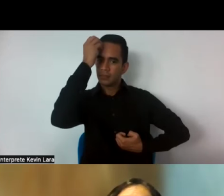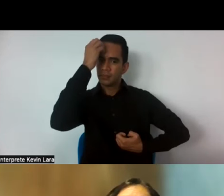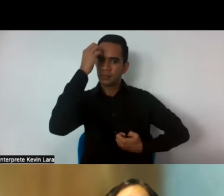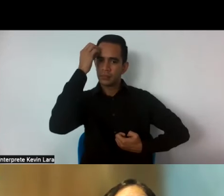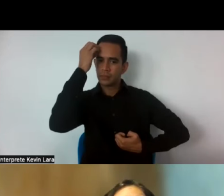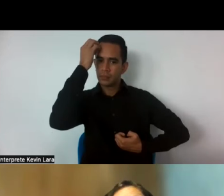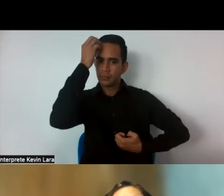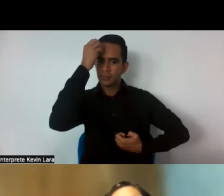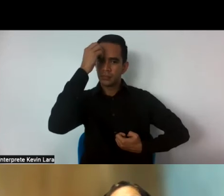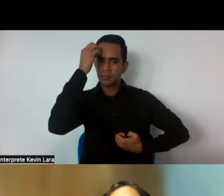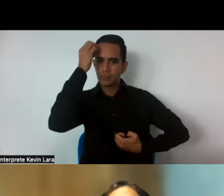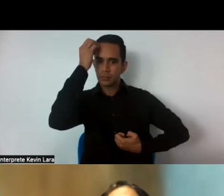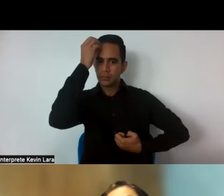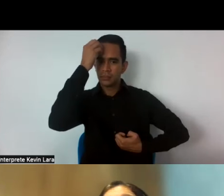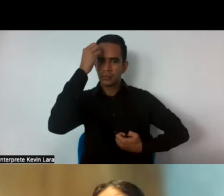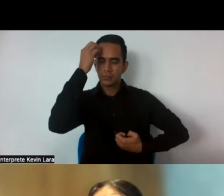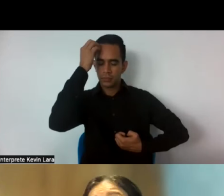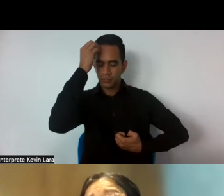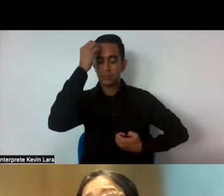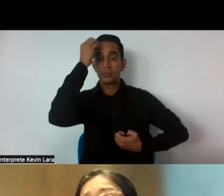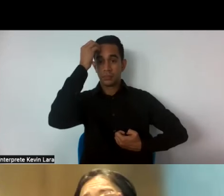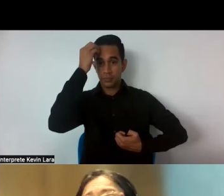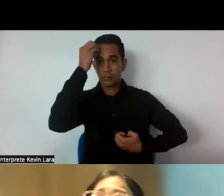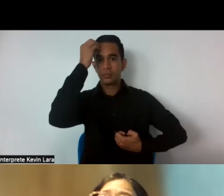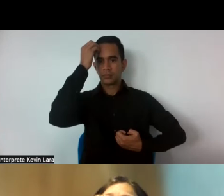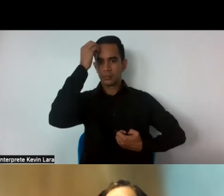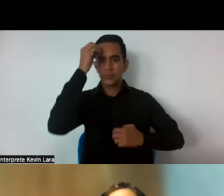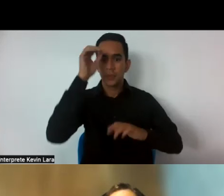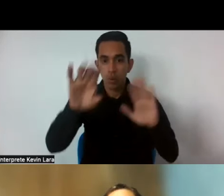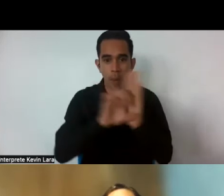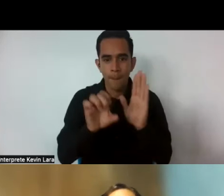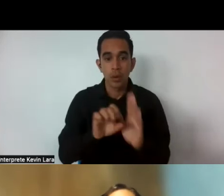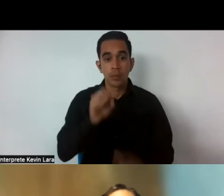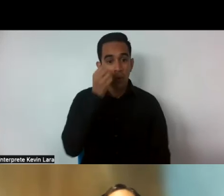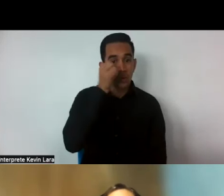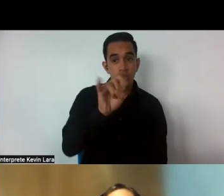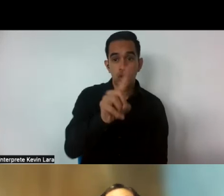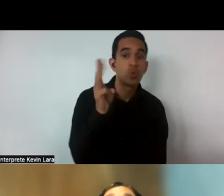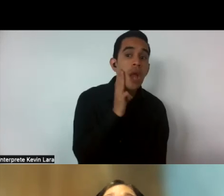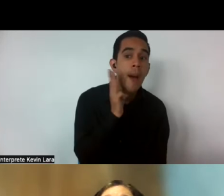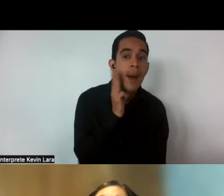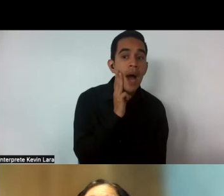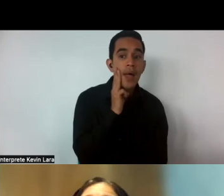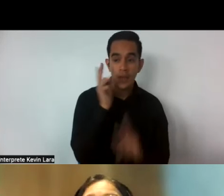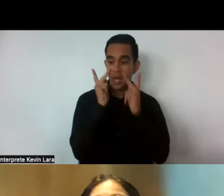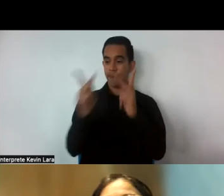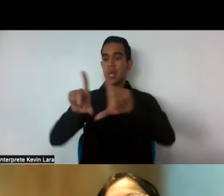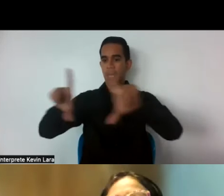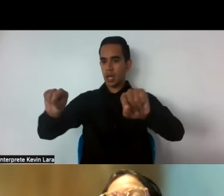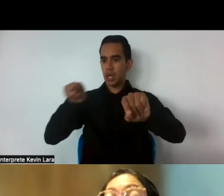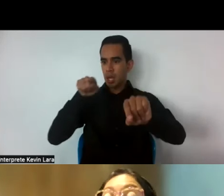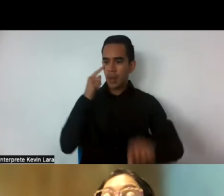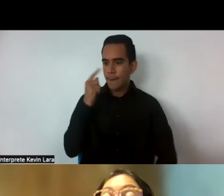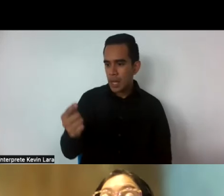estos pequeños que estábamos hablando, se va a asustar si ve una escalera sin protección, porque ella le está dando